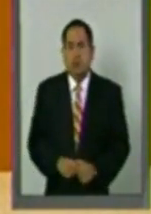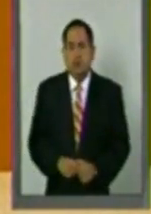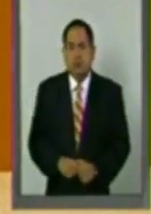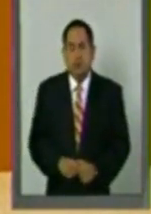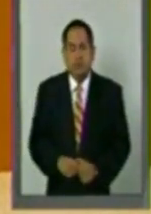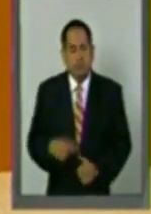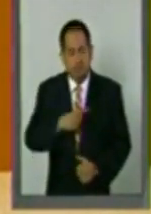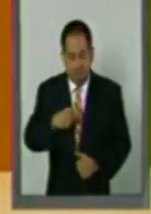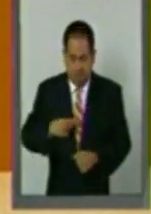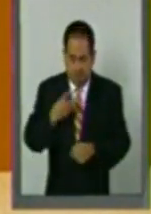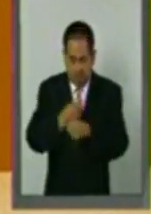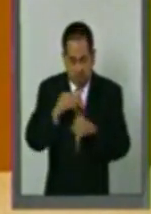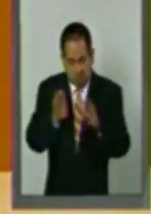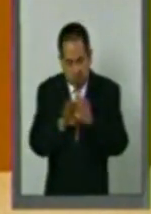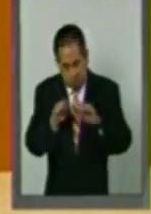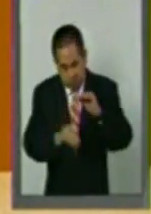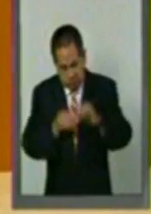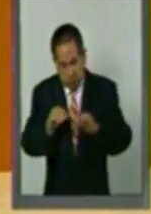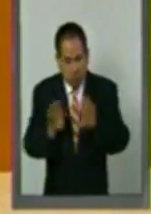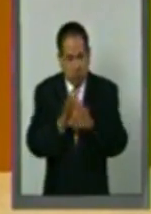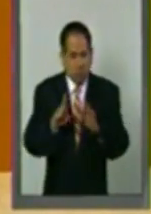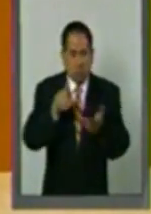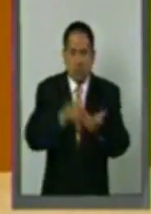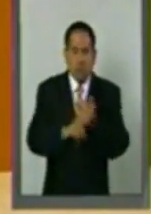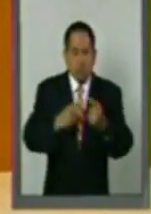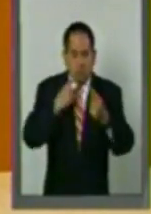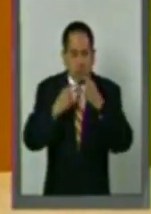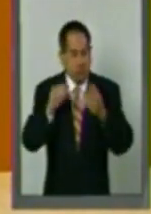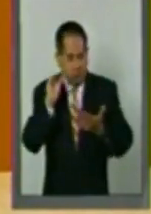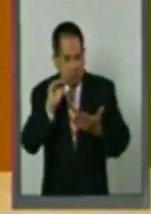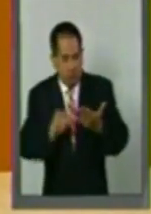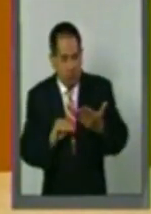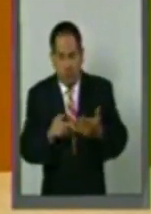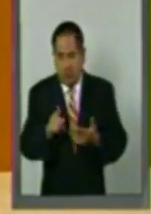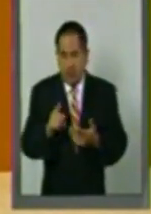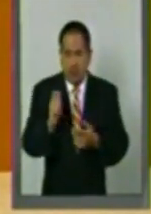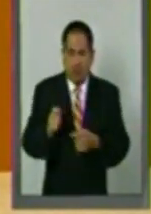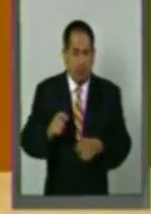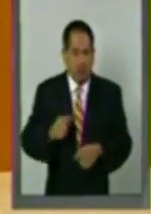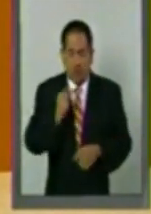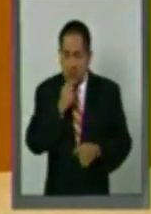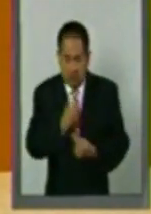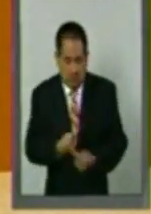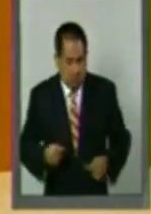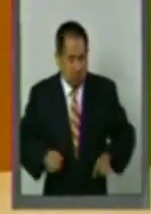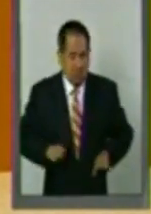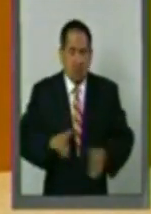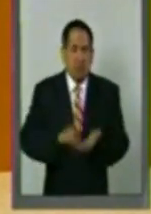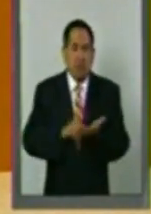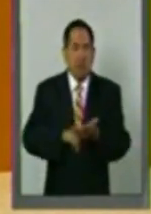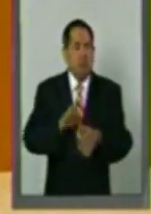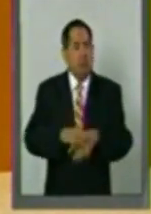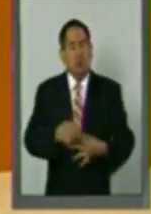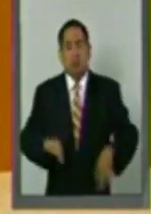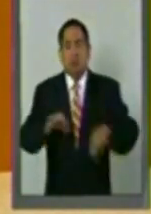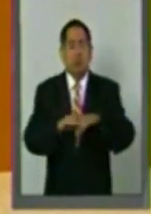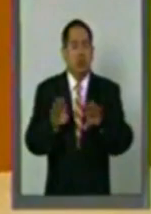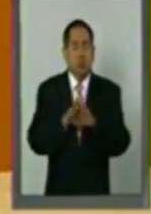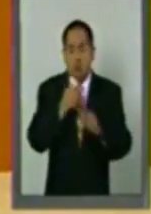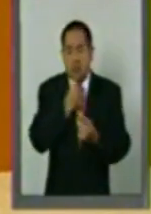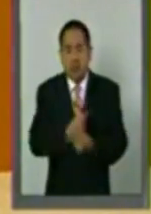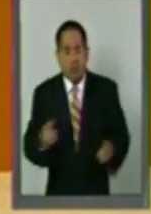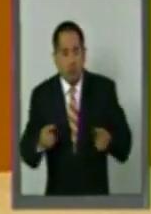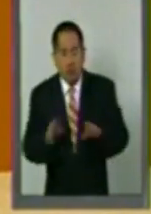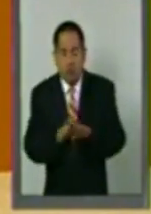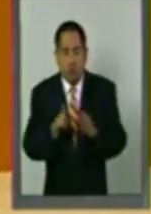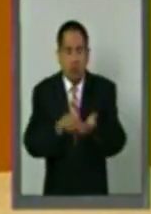Tendríamos que probar la complejidad de acreditar esa facultad y el interés superior del menor únicamente en su interpretación de que los niños